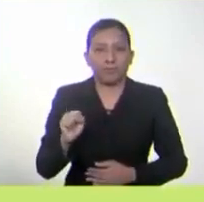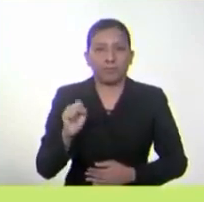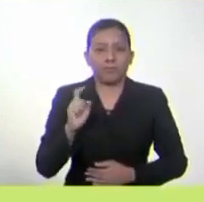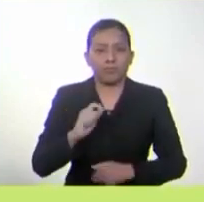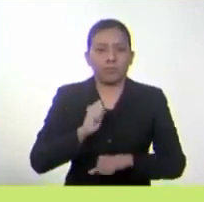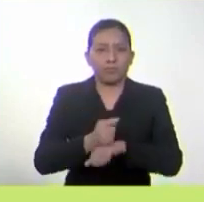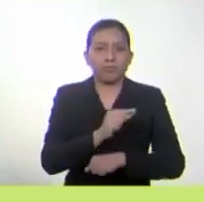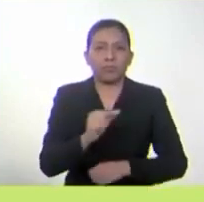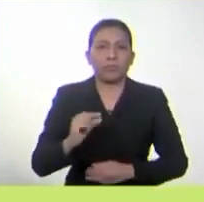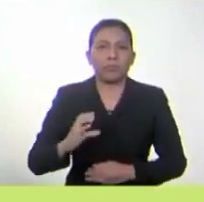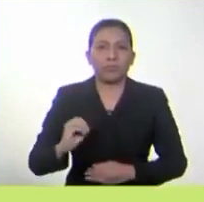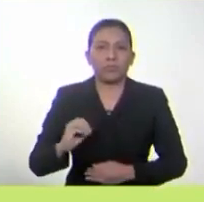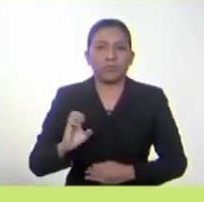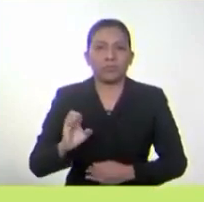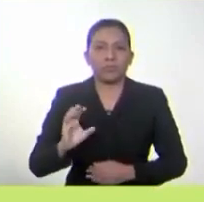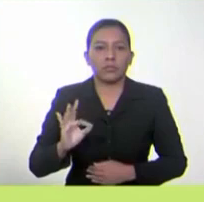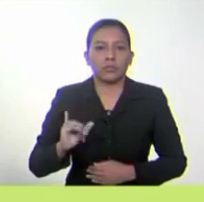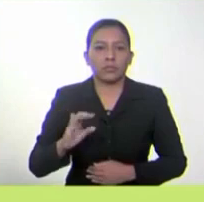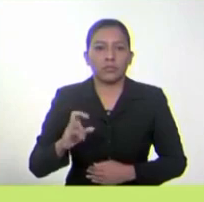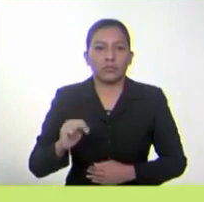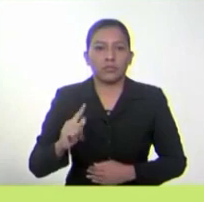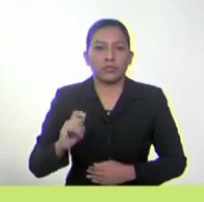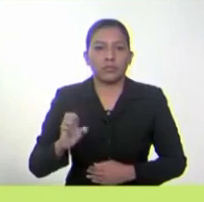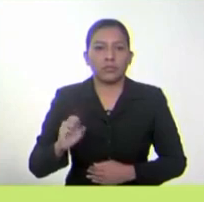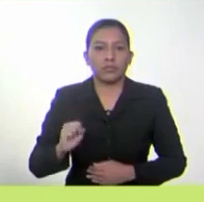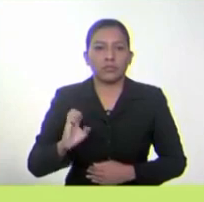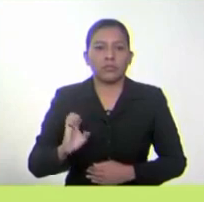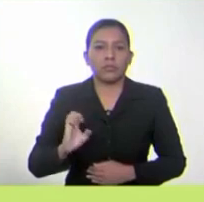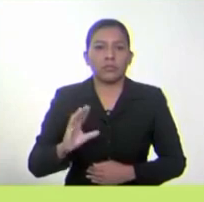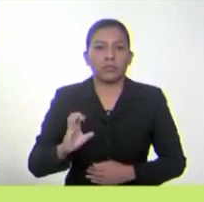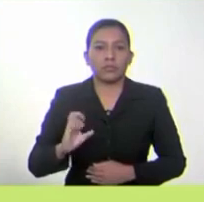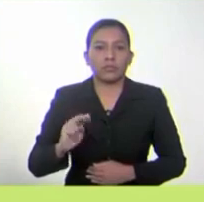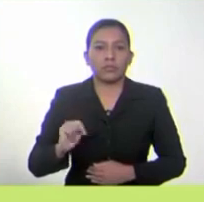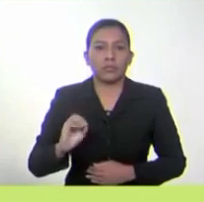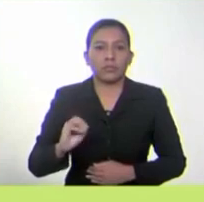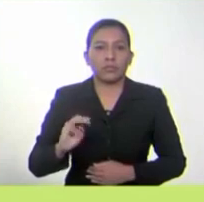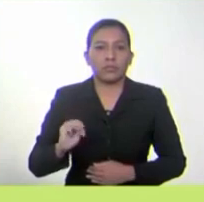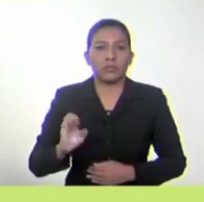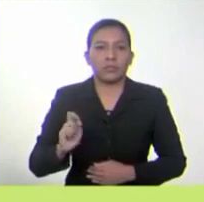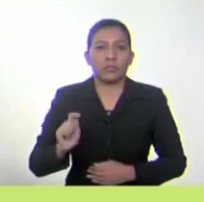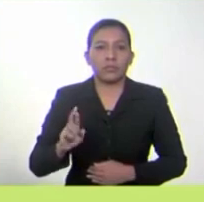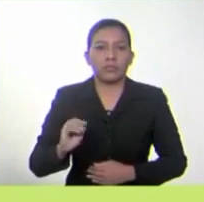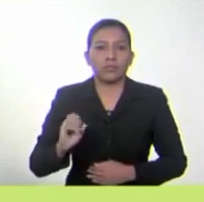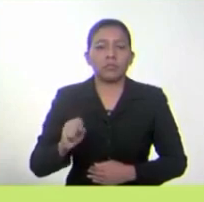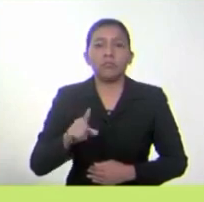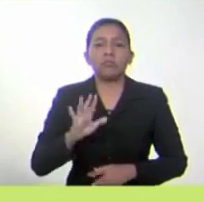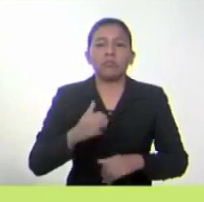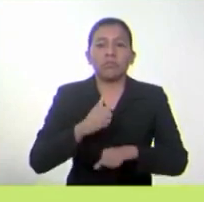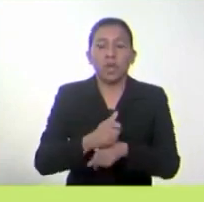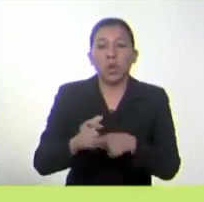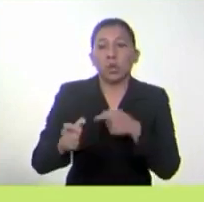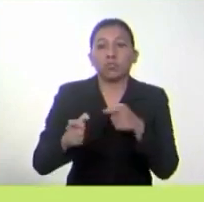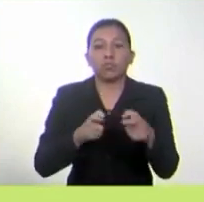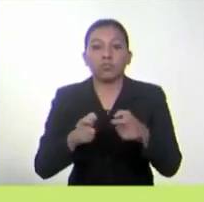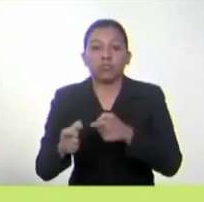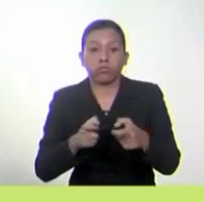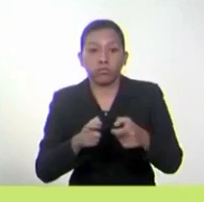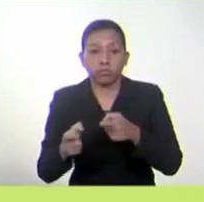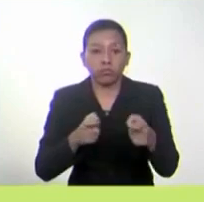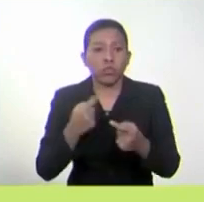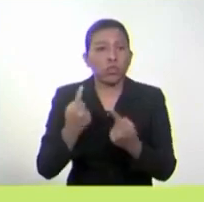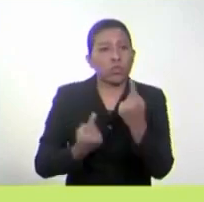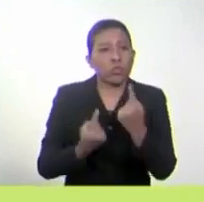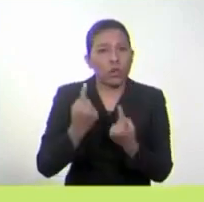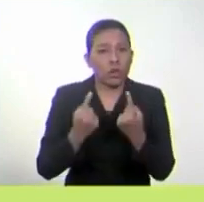llamados coeficientes estequiométricos, los cuales deben de balancearse o equilibrarse para poder cumplir la ley de Lavoisier o la ley